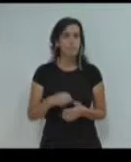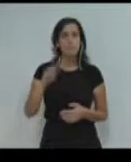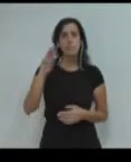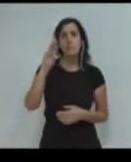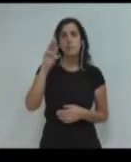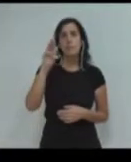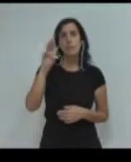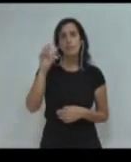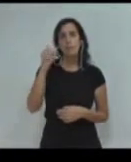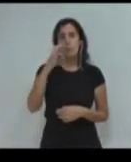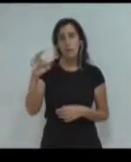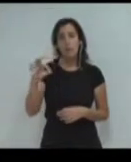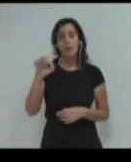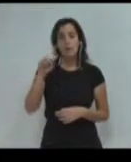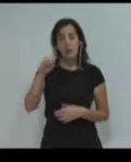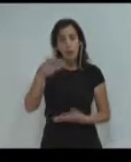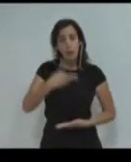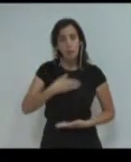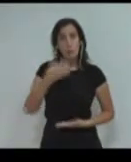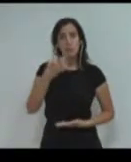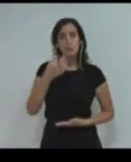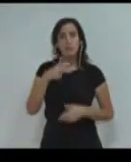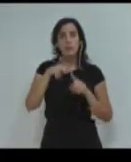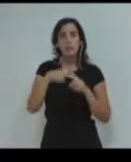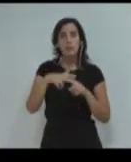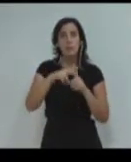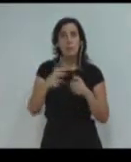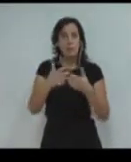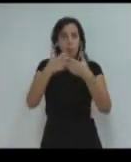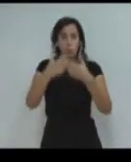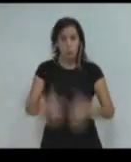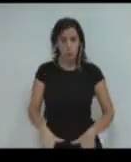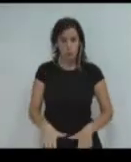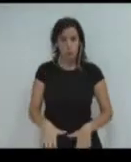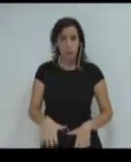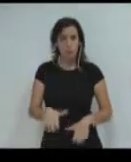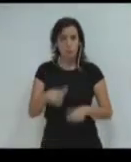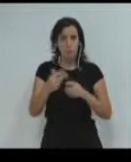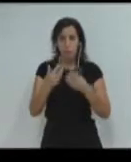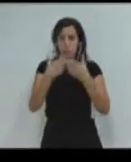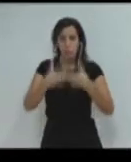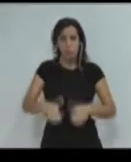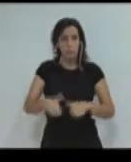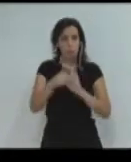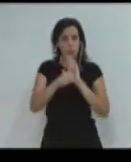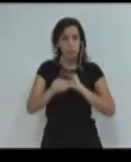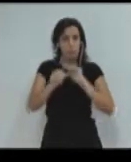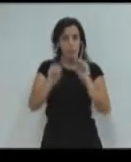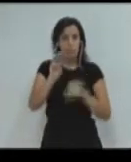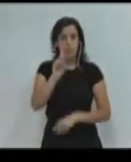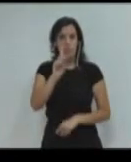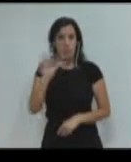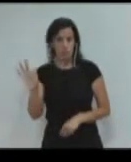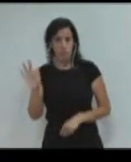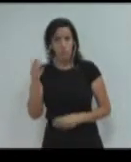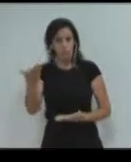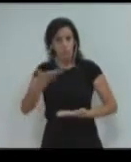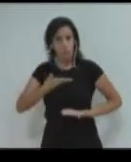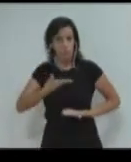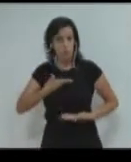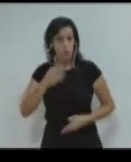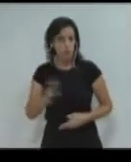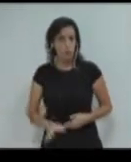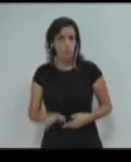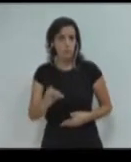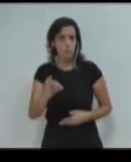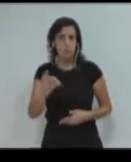la herramienta automática del propio programa de PDF. Nos va a ayudar, nos va